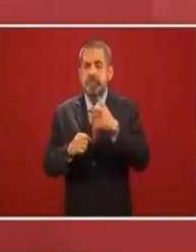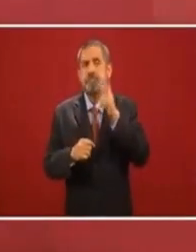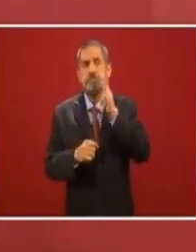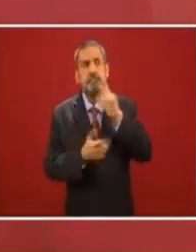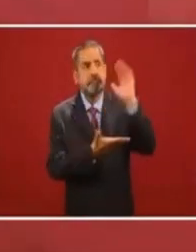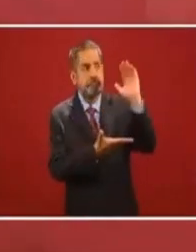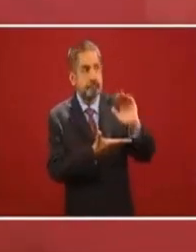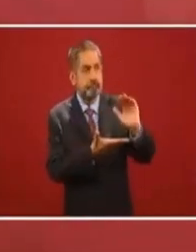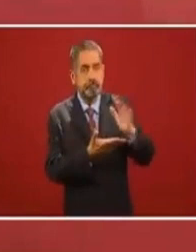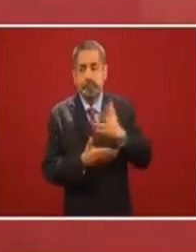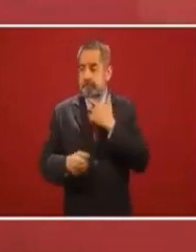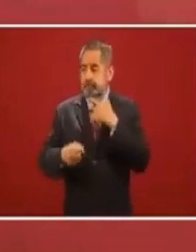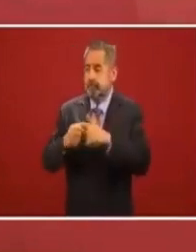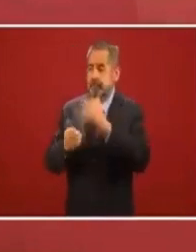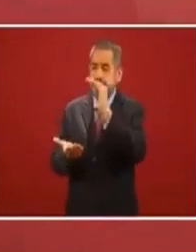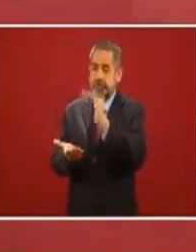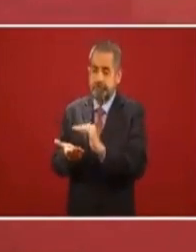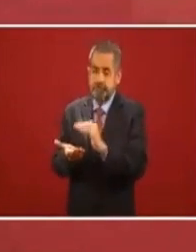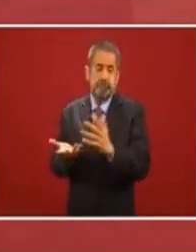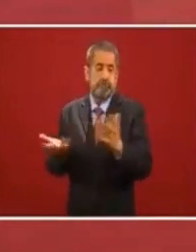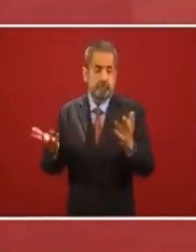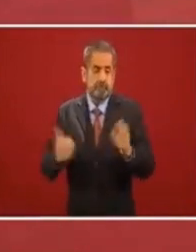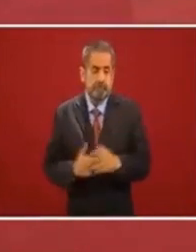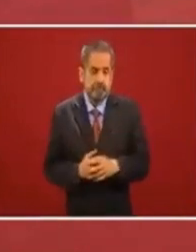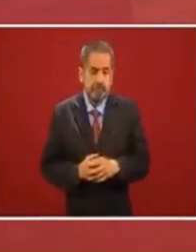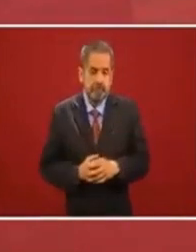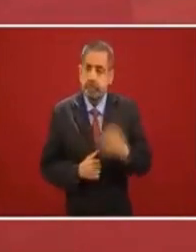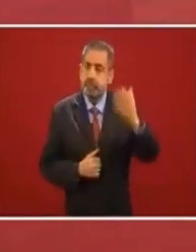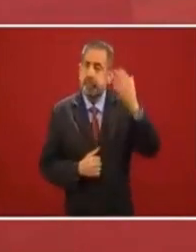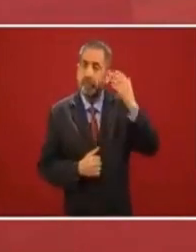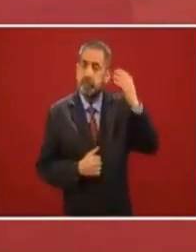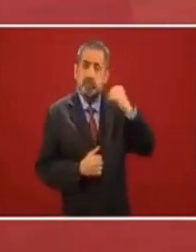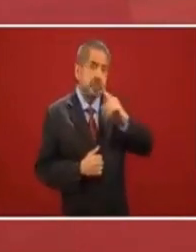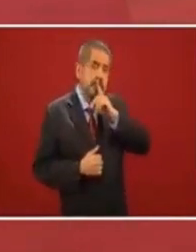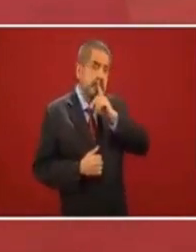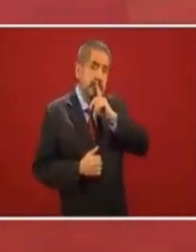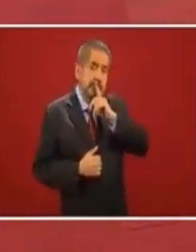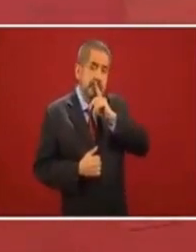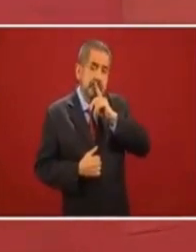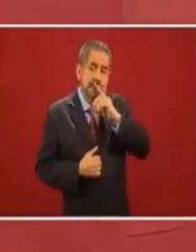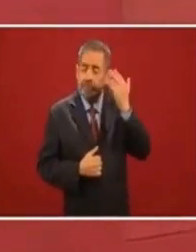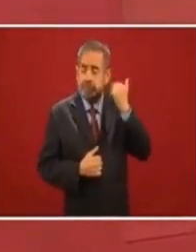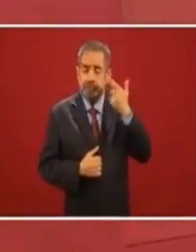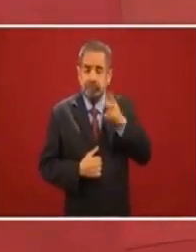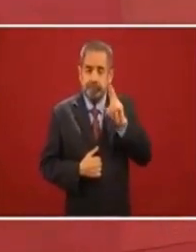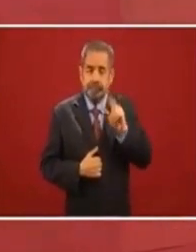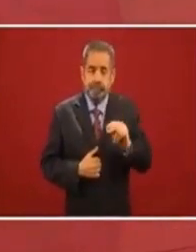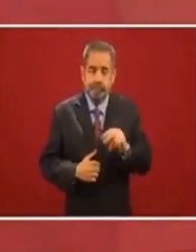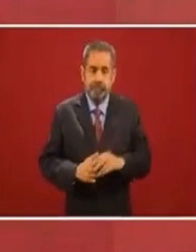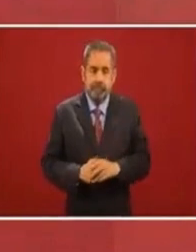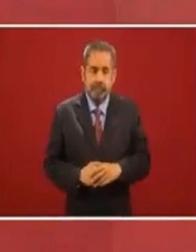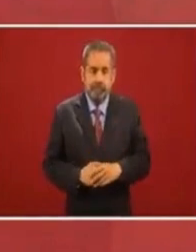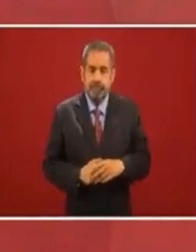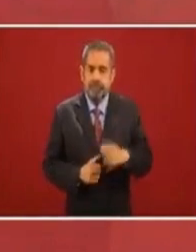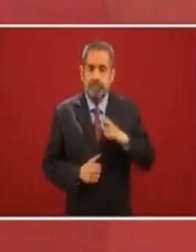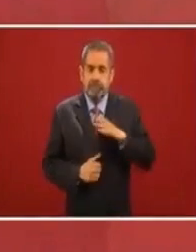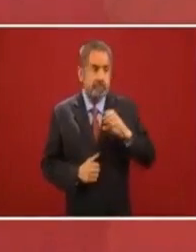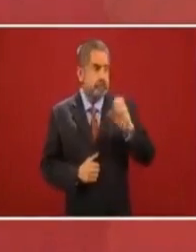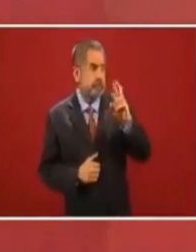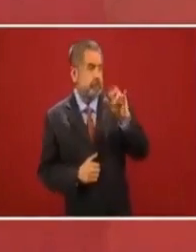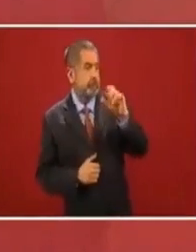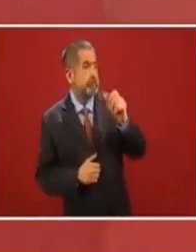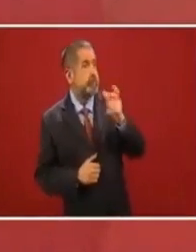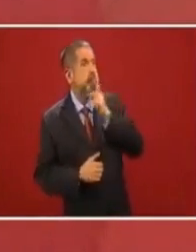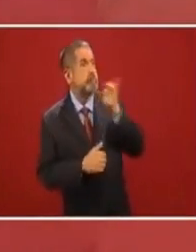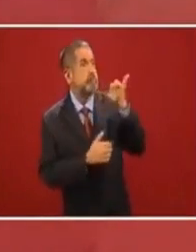el presidente andrés manuel lópez obrador afirmó que su administración ya prepara el plan dn3 para atender la epidemia de coronavirus en